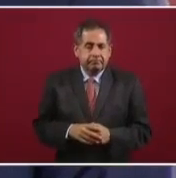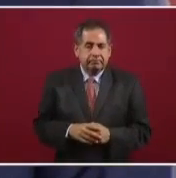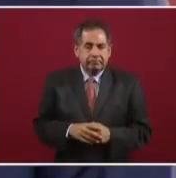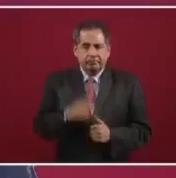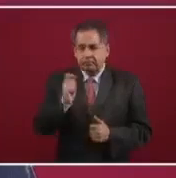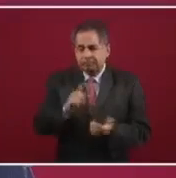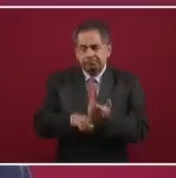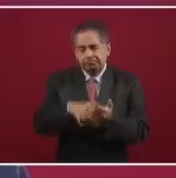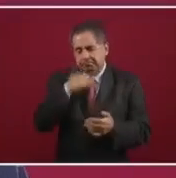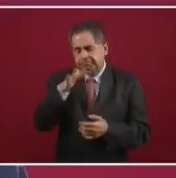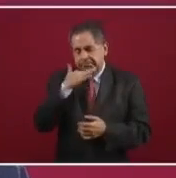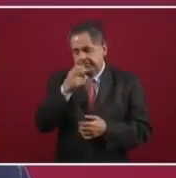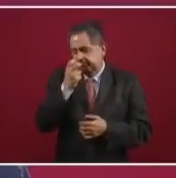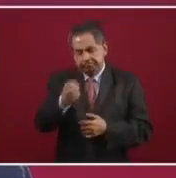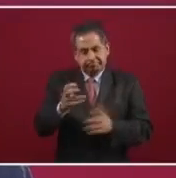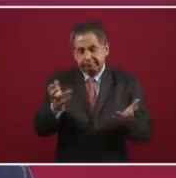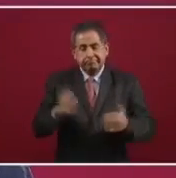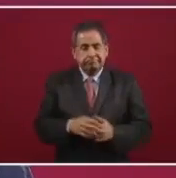era ese.